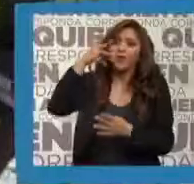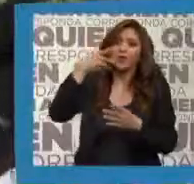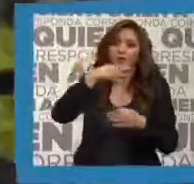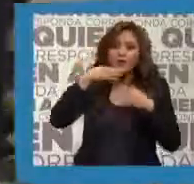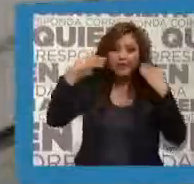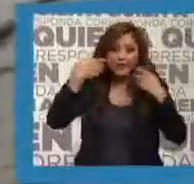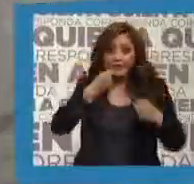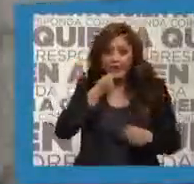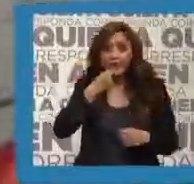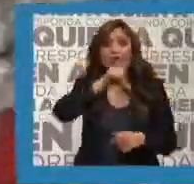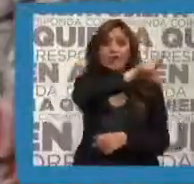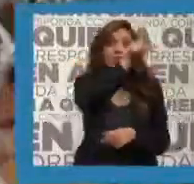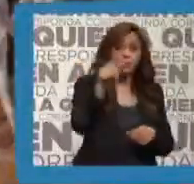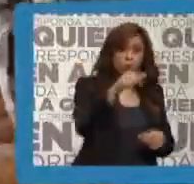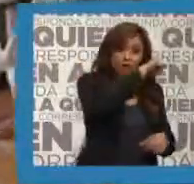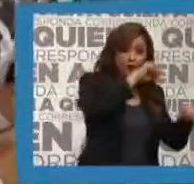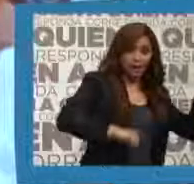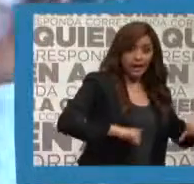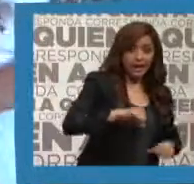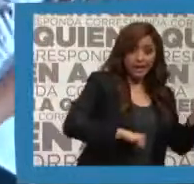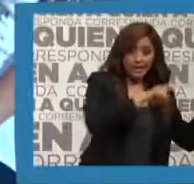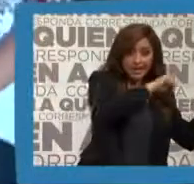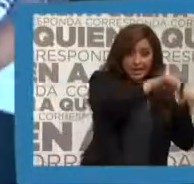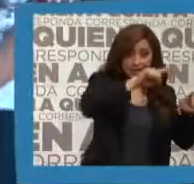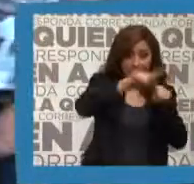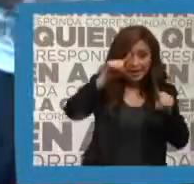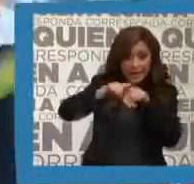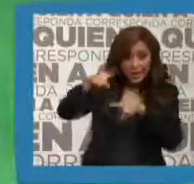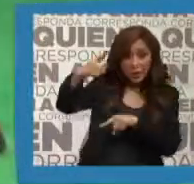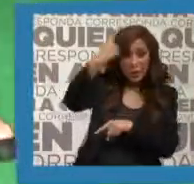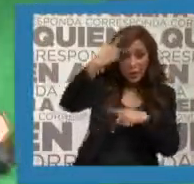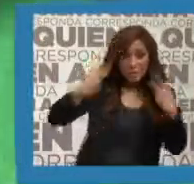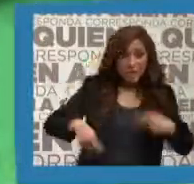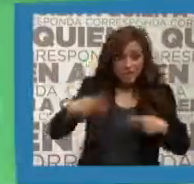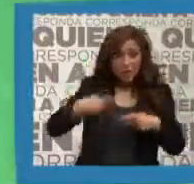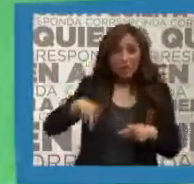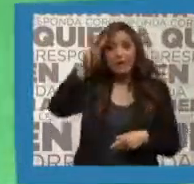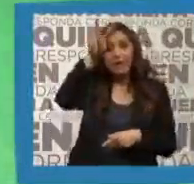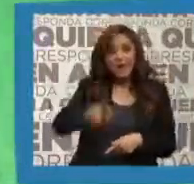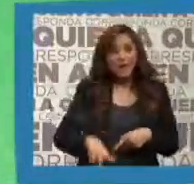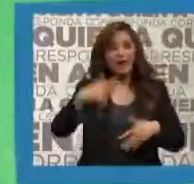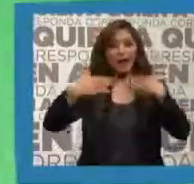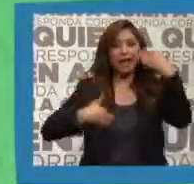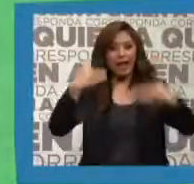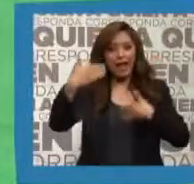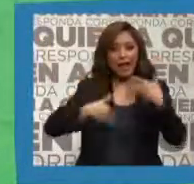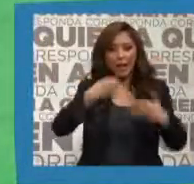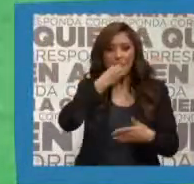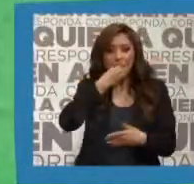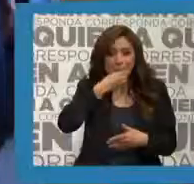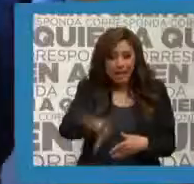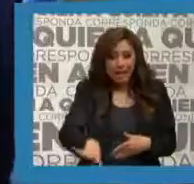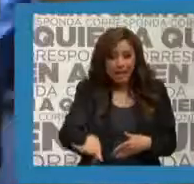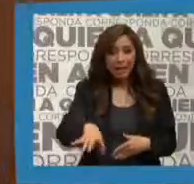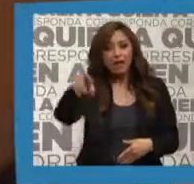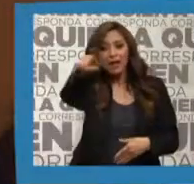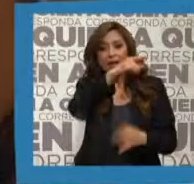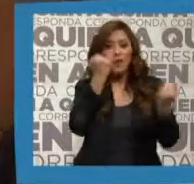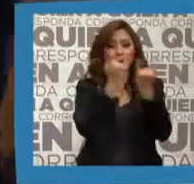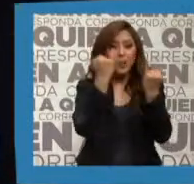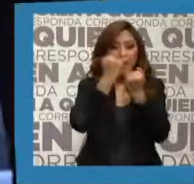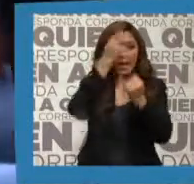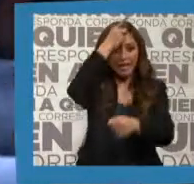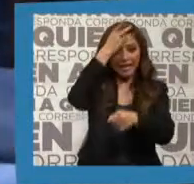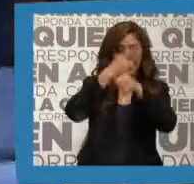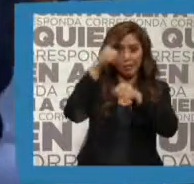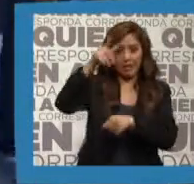la diversión que le ofrecemos en las distintas áreas donde nadie escapa de pasar un momento increíble. Vamos, ni siquiera nuestro director general